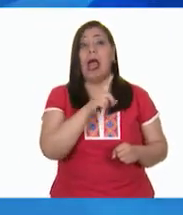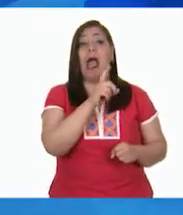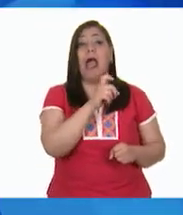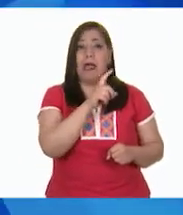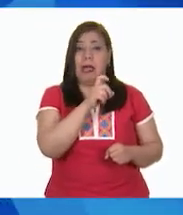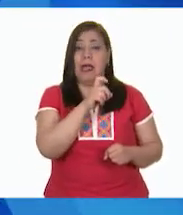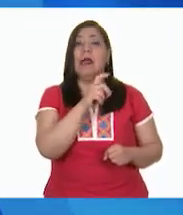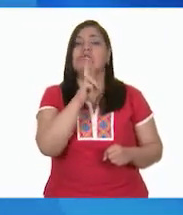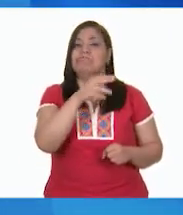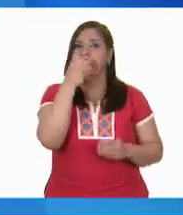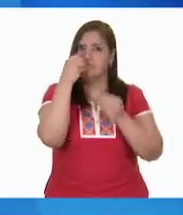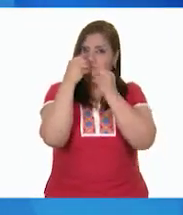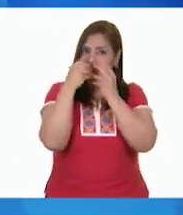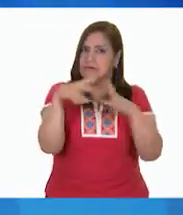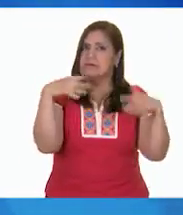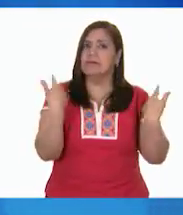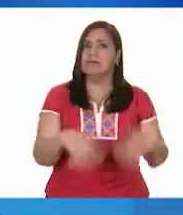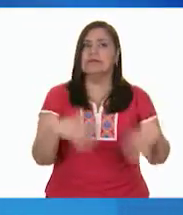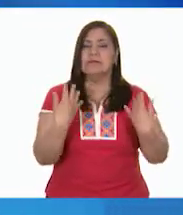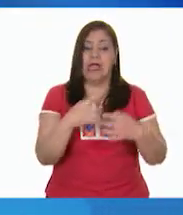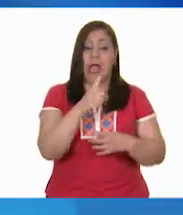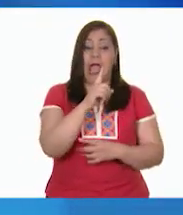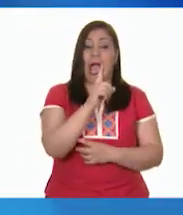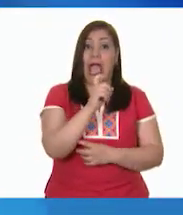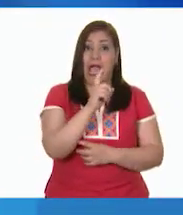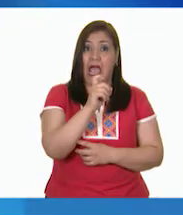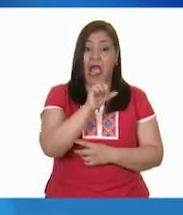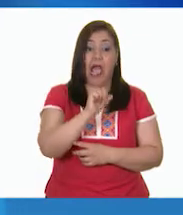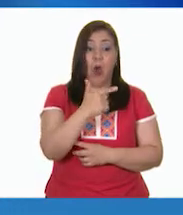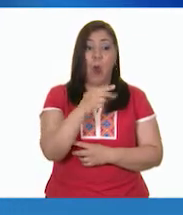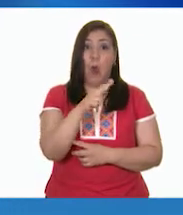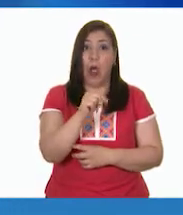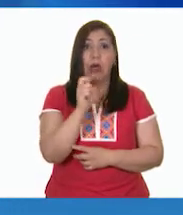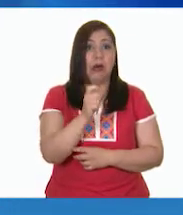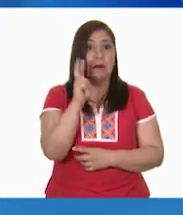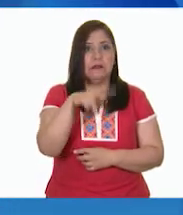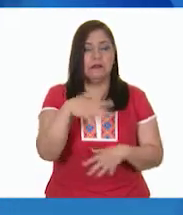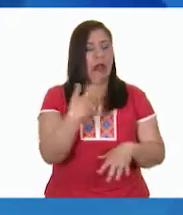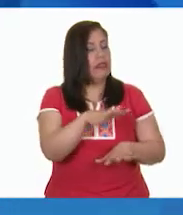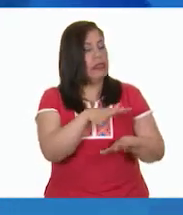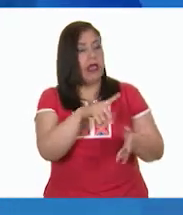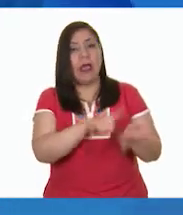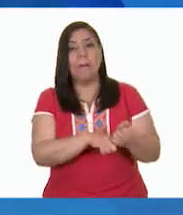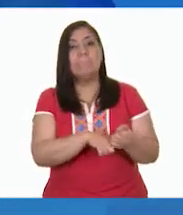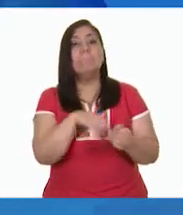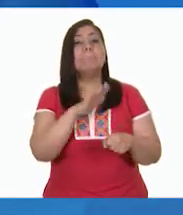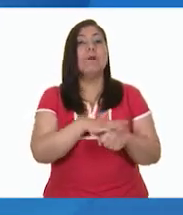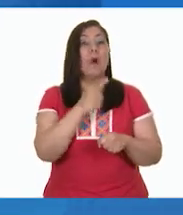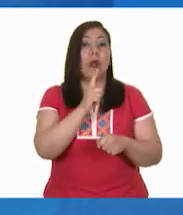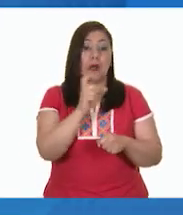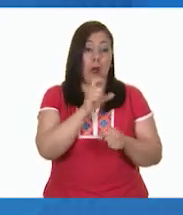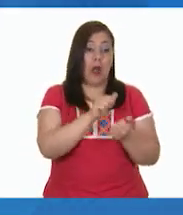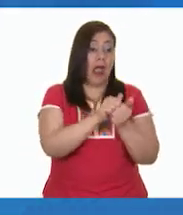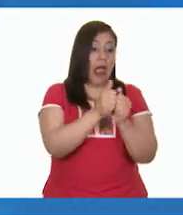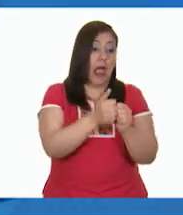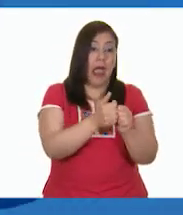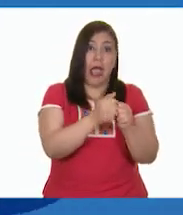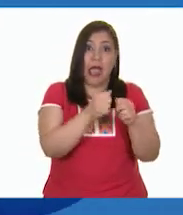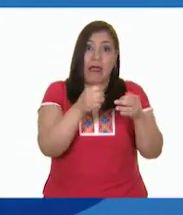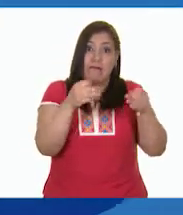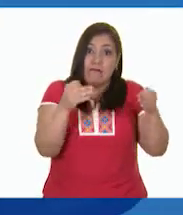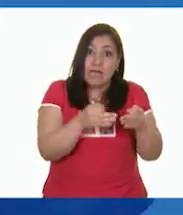es verdaderamente fantástica. Y una de las razones por la que es tan fantástica es porque se expande cuando se convierte en